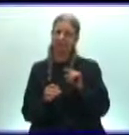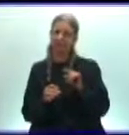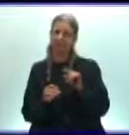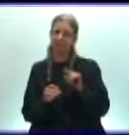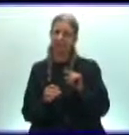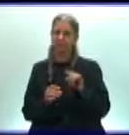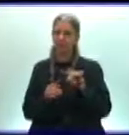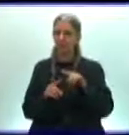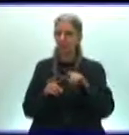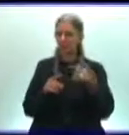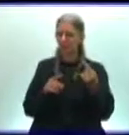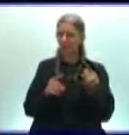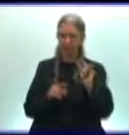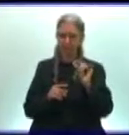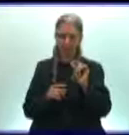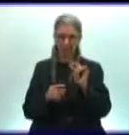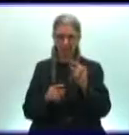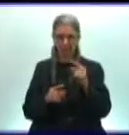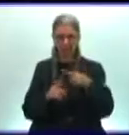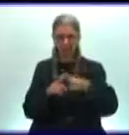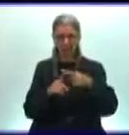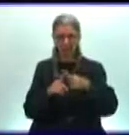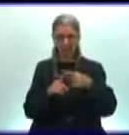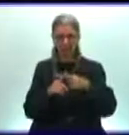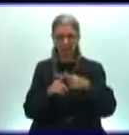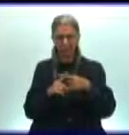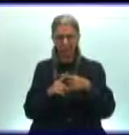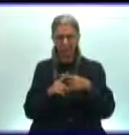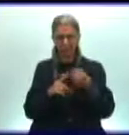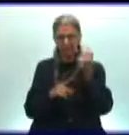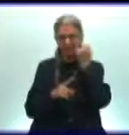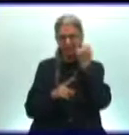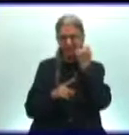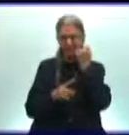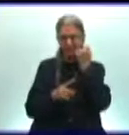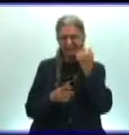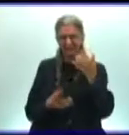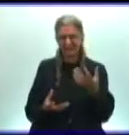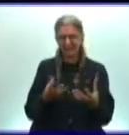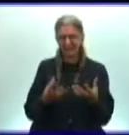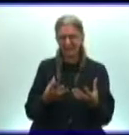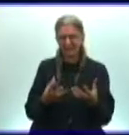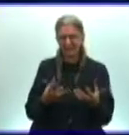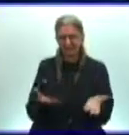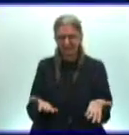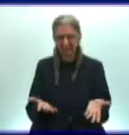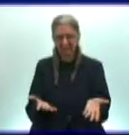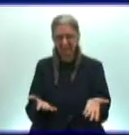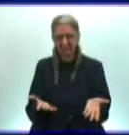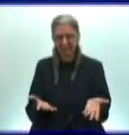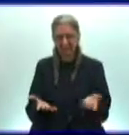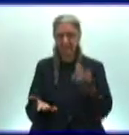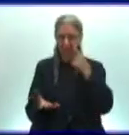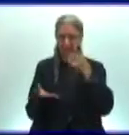¿por qué tiene esos bajos valores de temperaturas de fusión y de ebullición? Veamos.